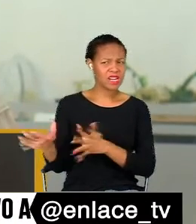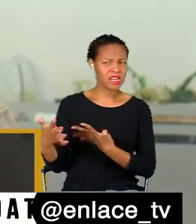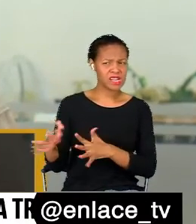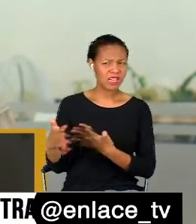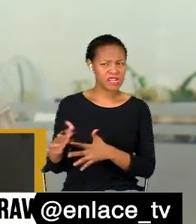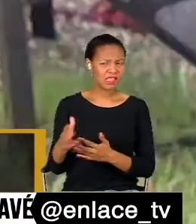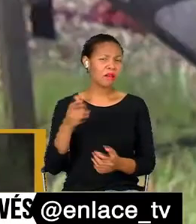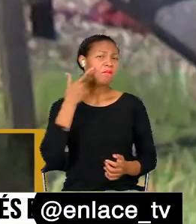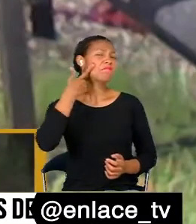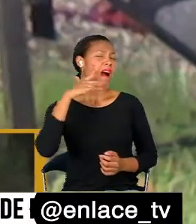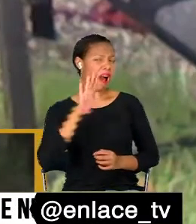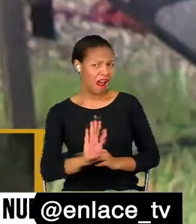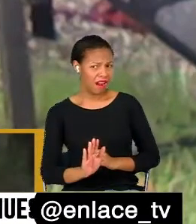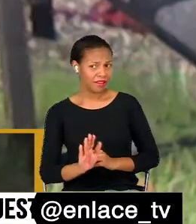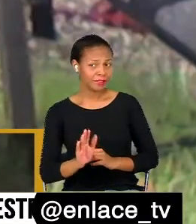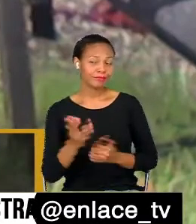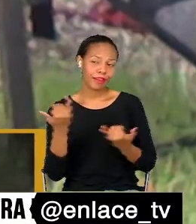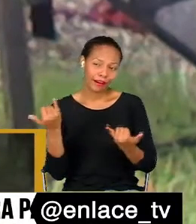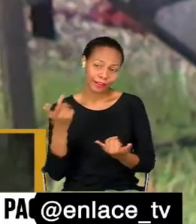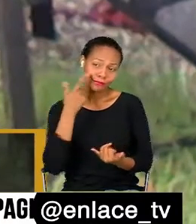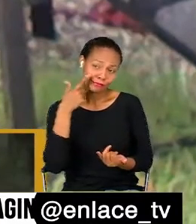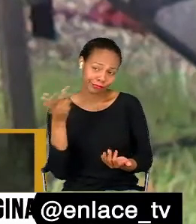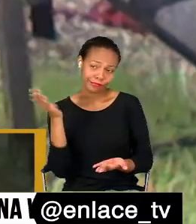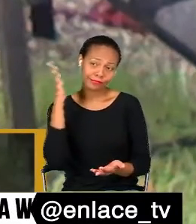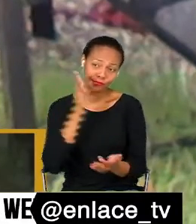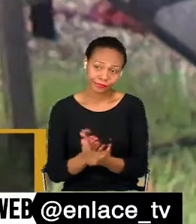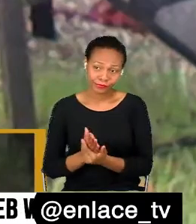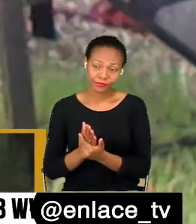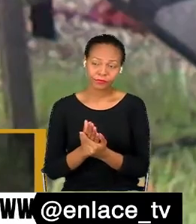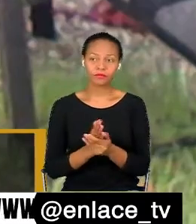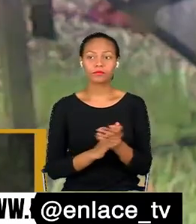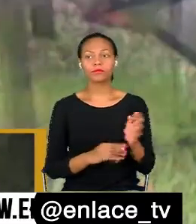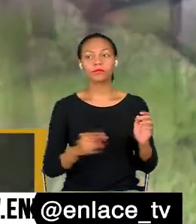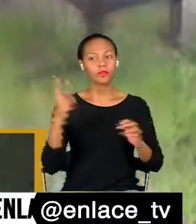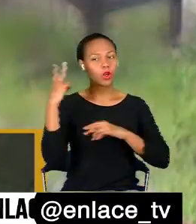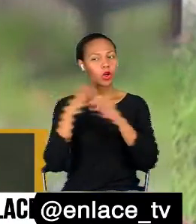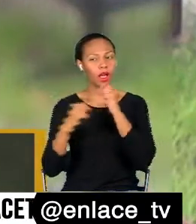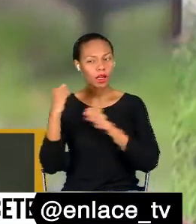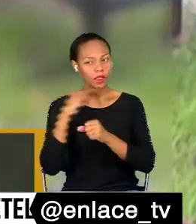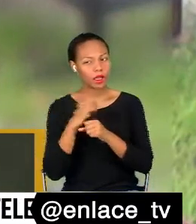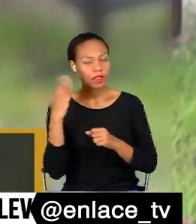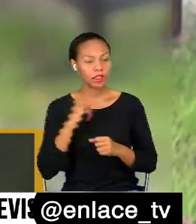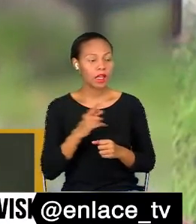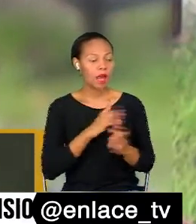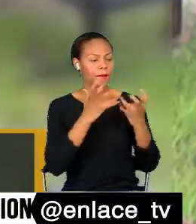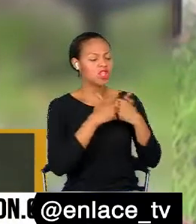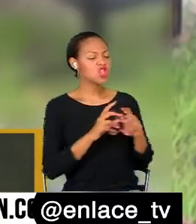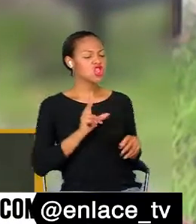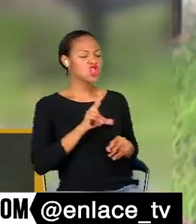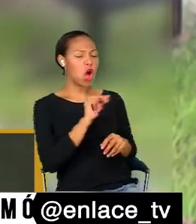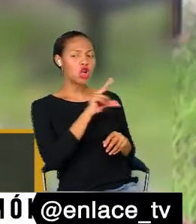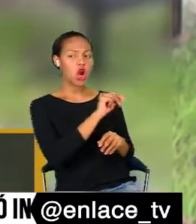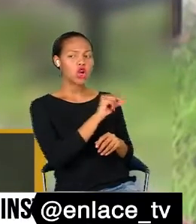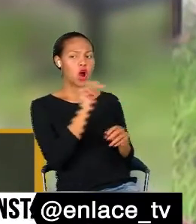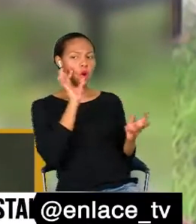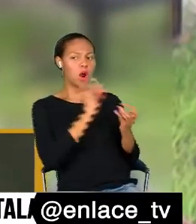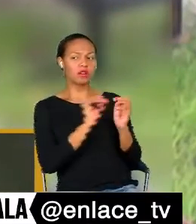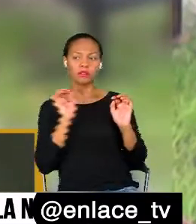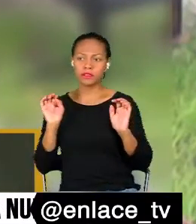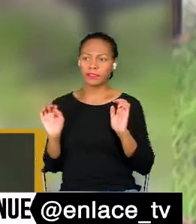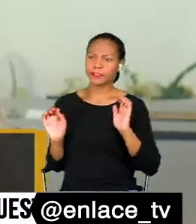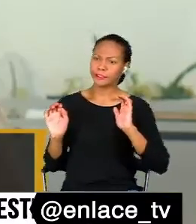un pliego de peticiones para los trabajadores hace alrededor de 2 años y esta empresa se negó a negociarlo y fue obligada pues a través de una